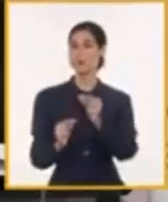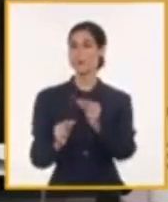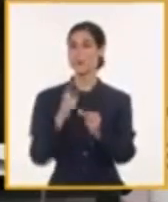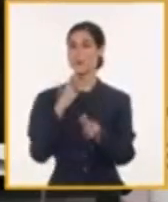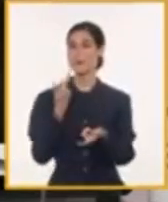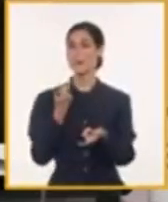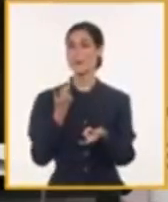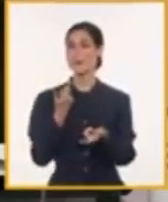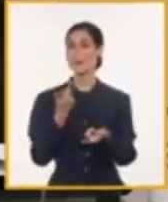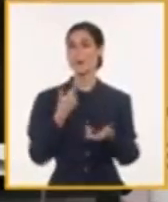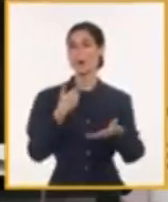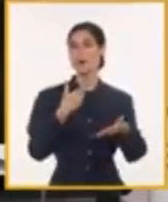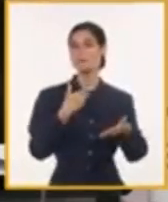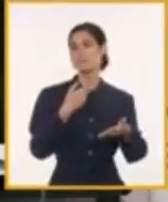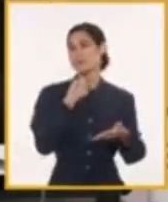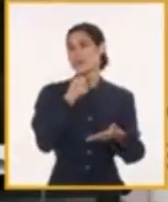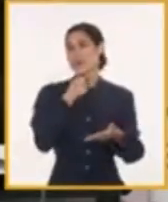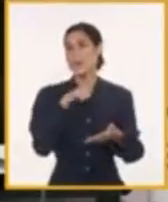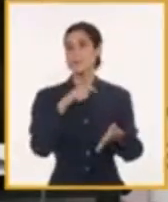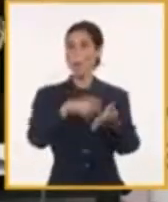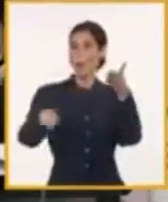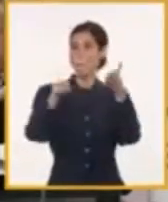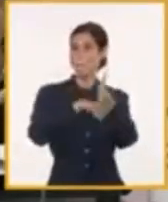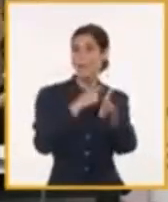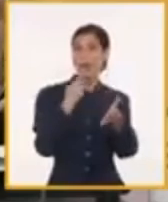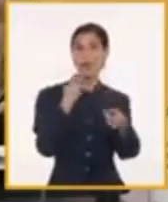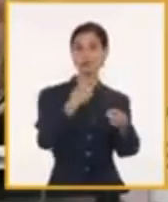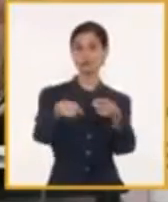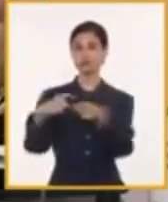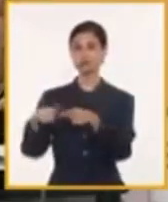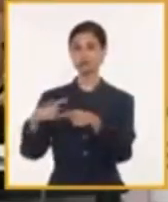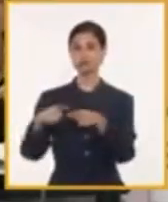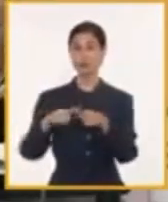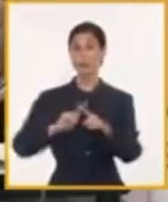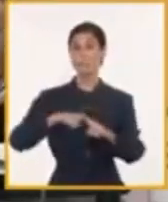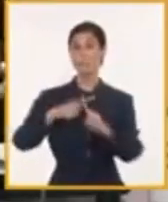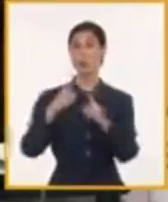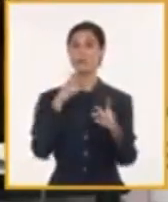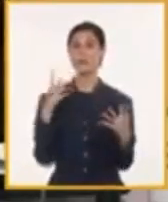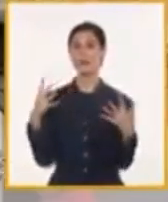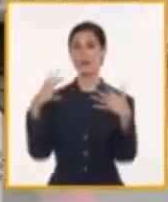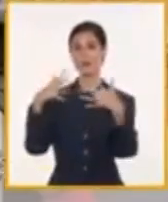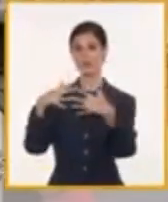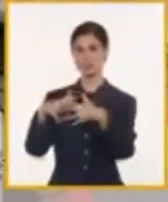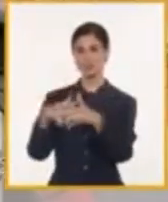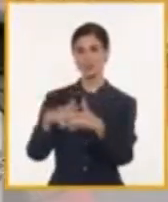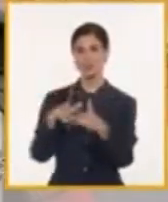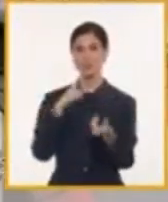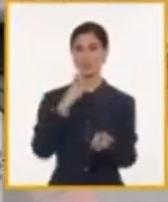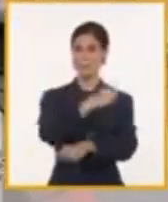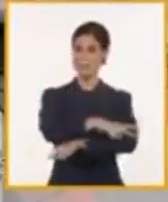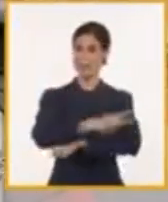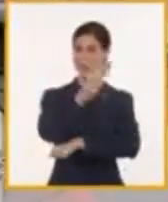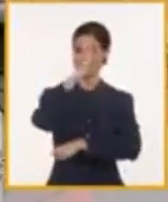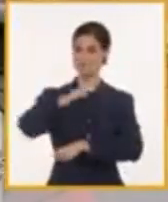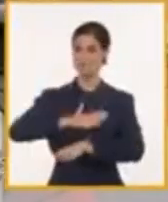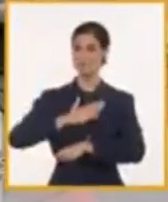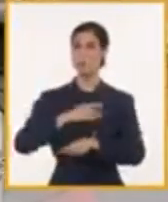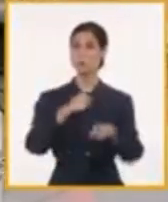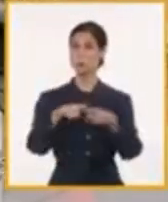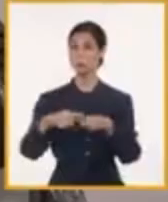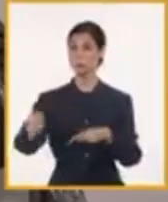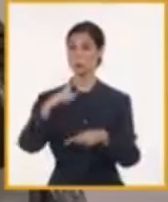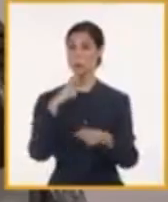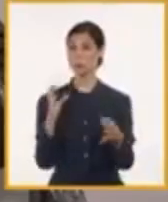abrir nuevamente esquemas de financiamiento cerrado para algunos sectores del país. ¿Es posible en la pesca? ¿Hay algún proyecto en ese